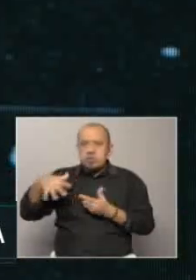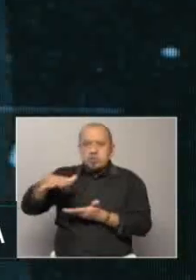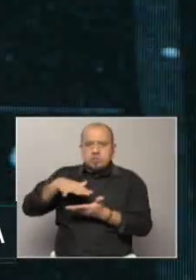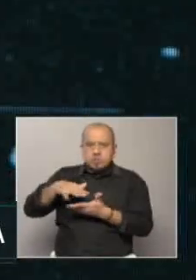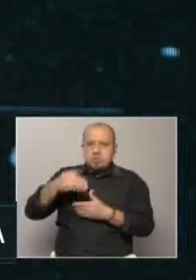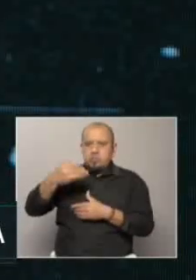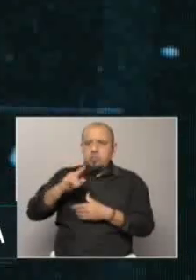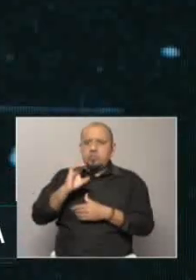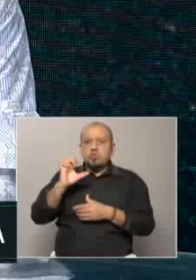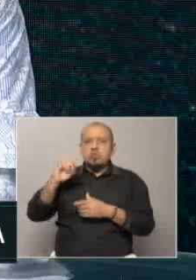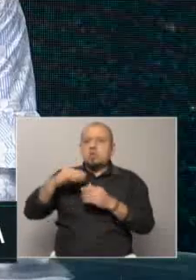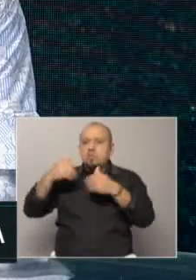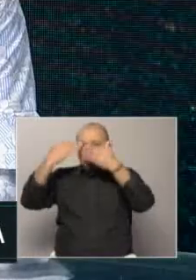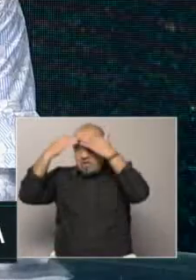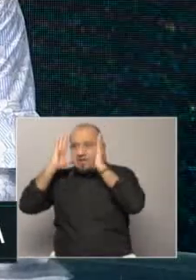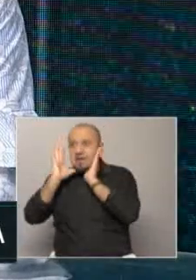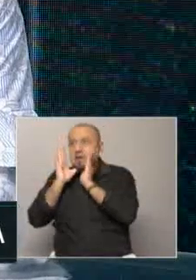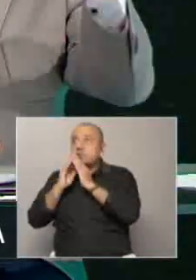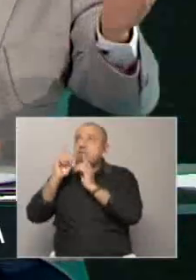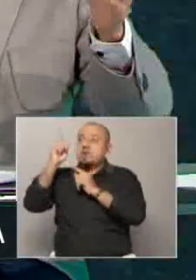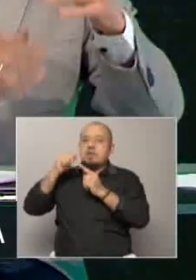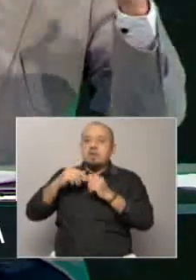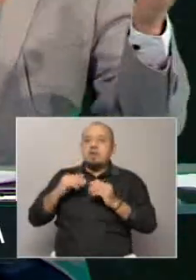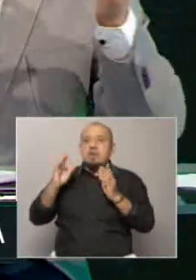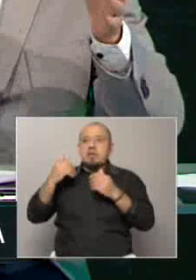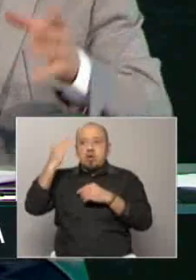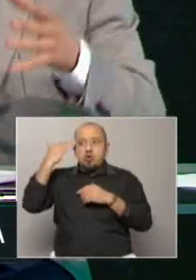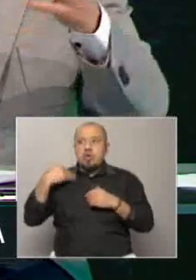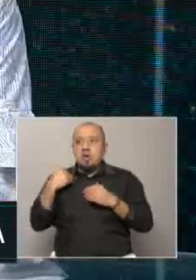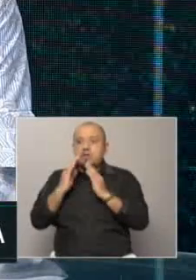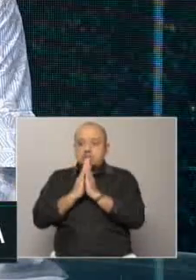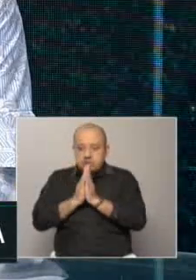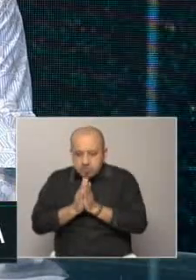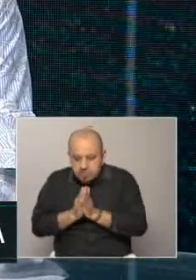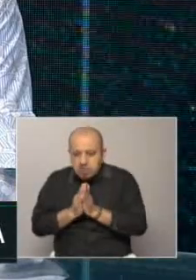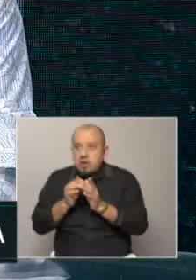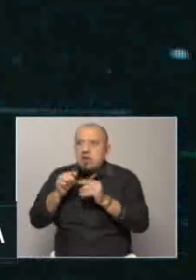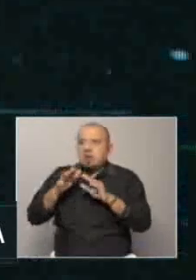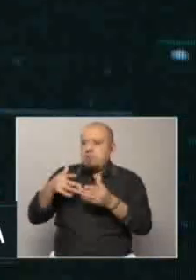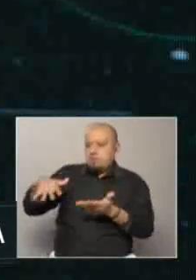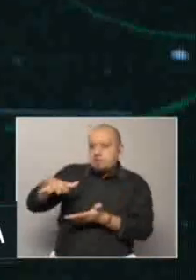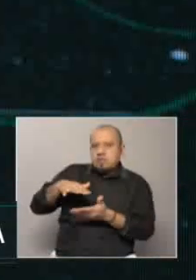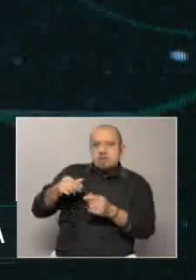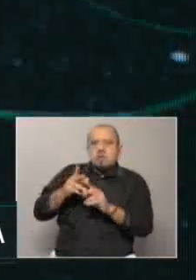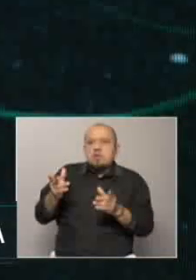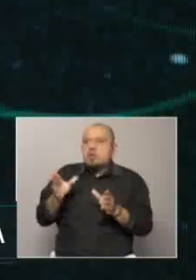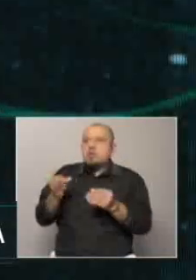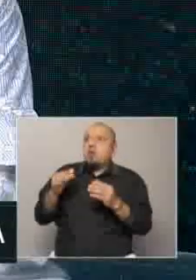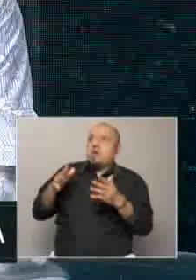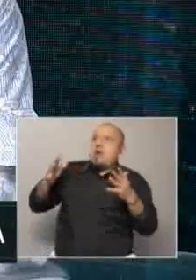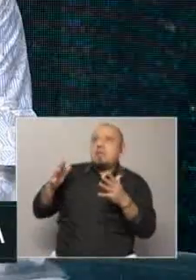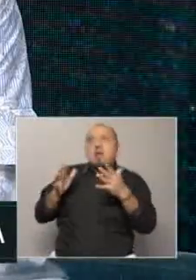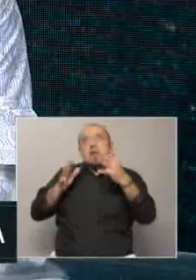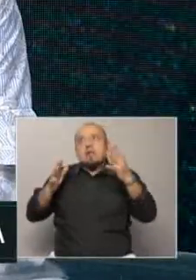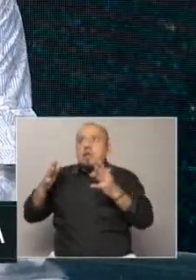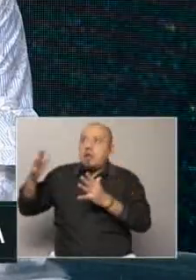Sturla que quiere poner una Virgen María grandota. Está el coreano azul grandote. Está esto grandote. Es como que es una zona donde todo es grande. Los monumentos son. Hay